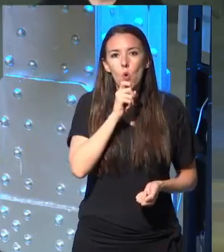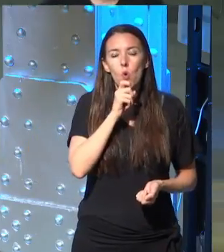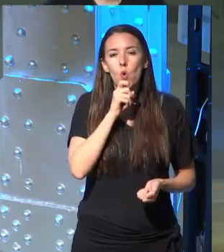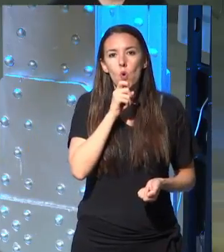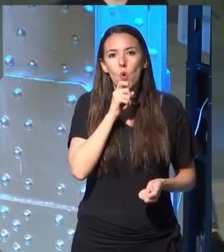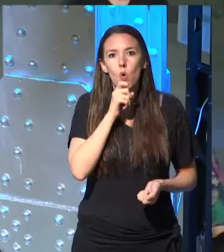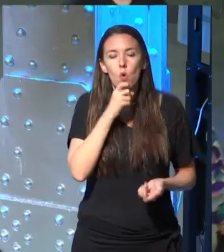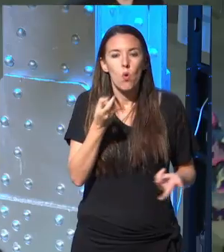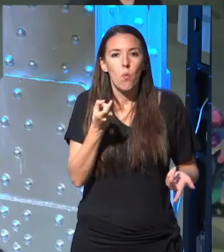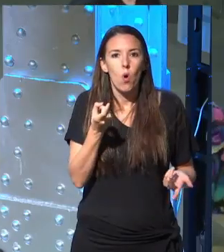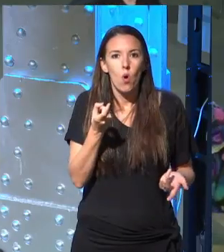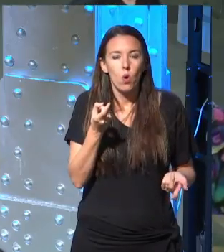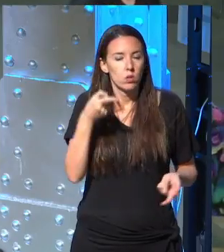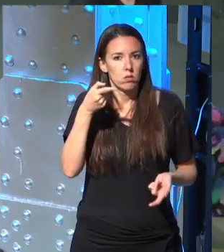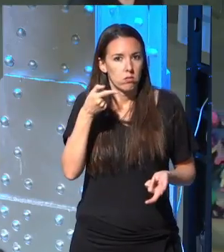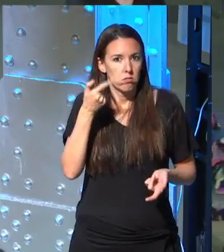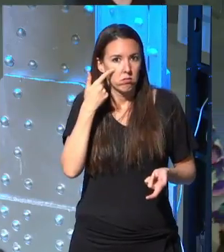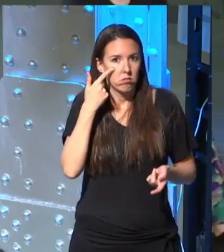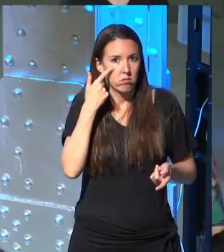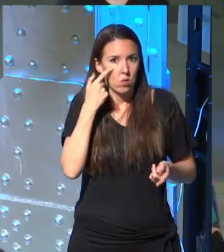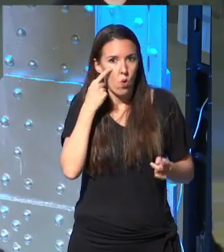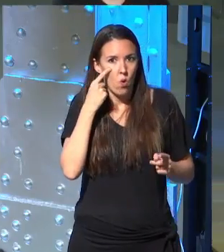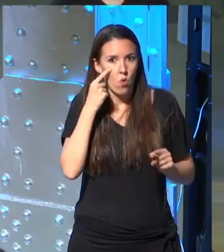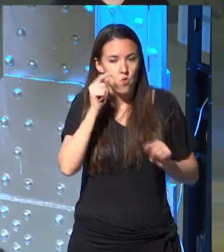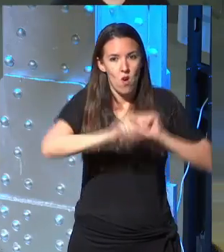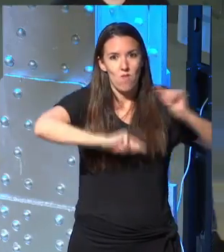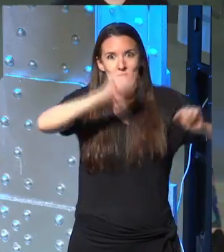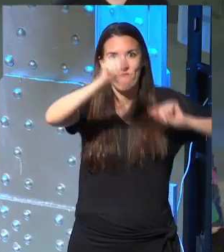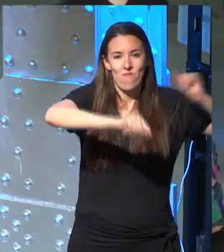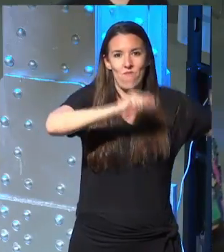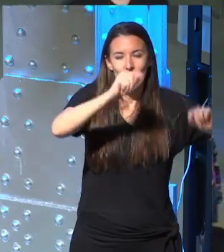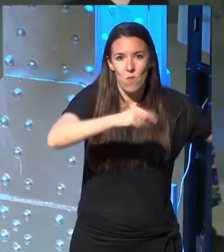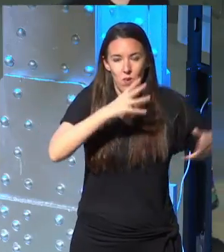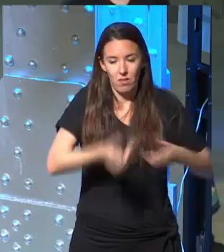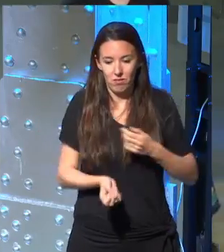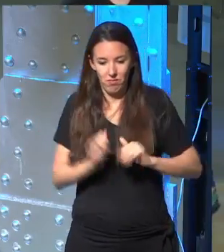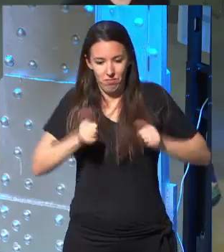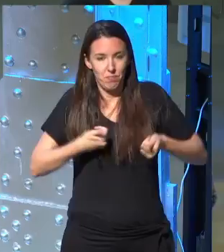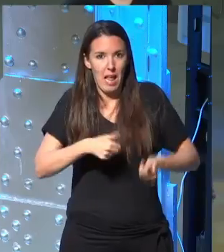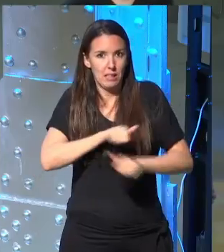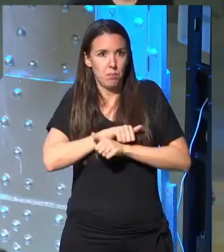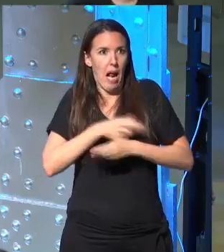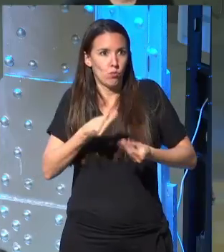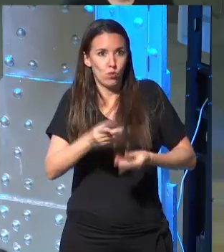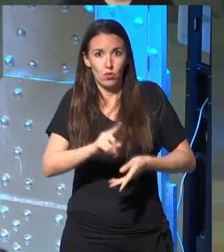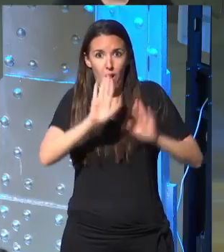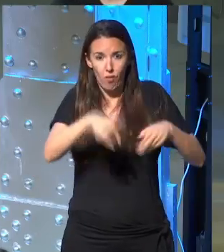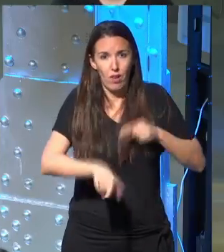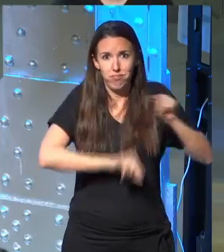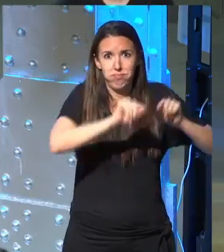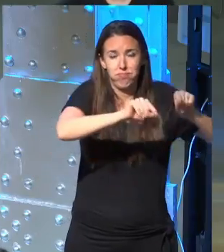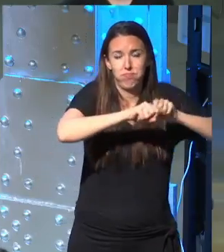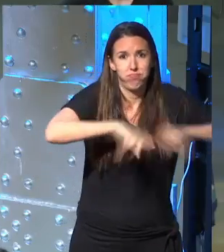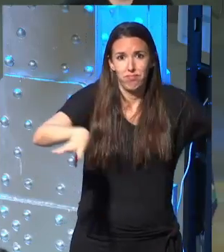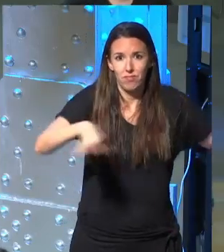estás afrontando el hecho de que haya sido tan viral tan de la nada, porque obviamente ya has hablado que no te esperabas tanto. ¿Y cómo